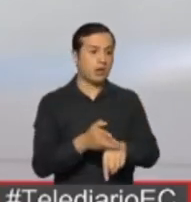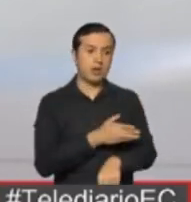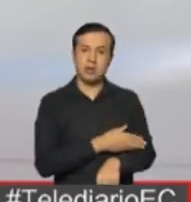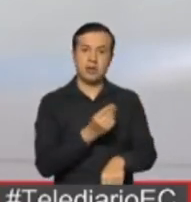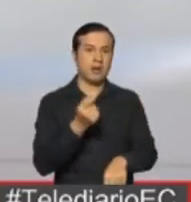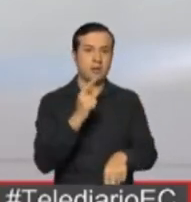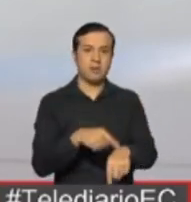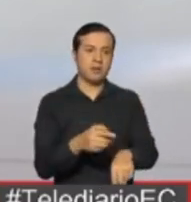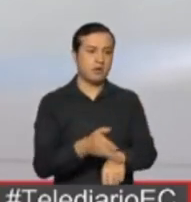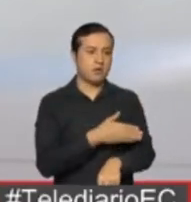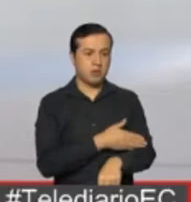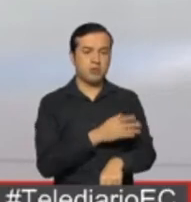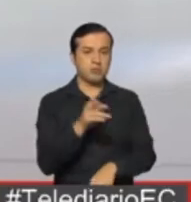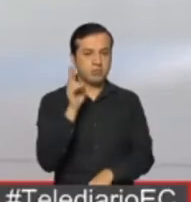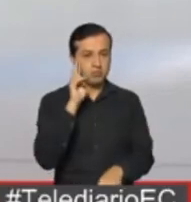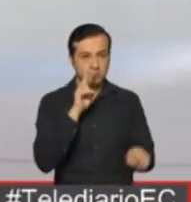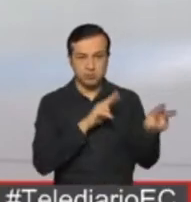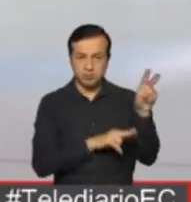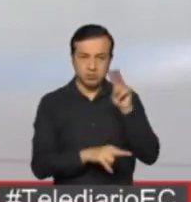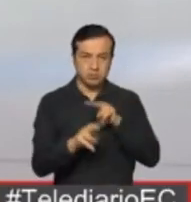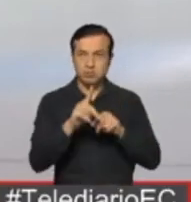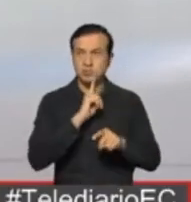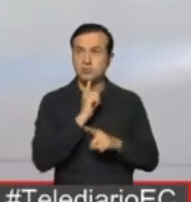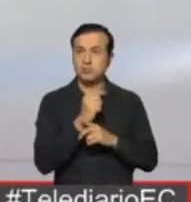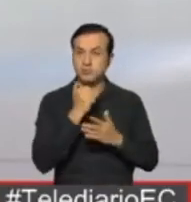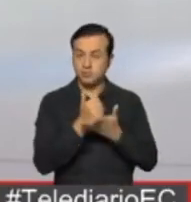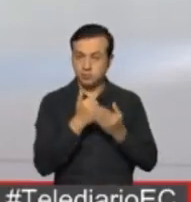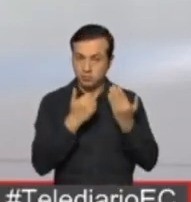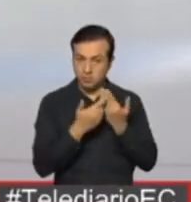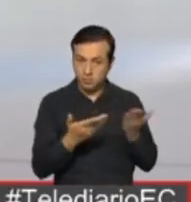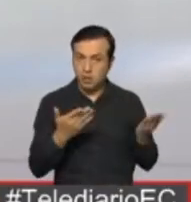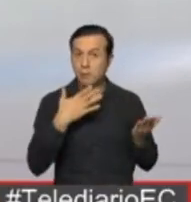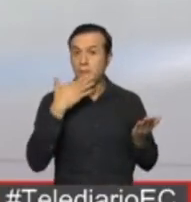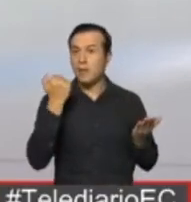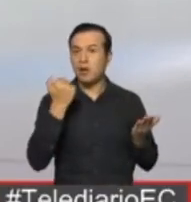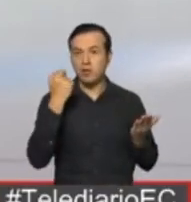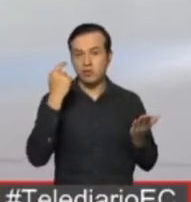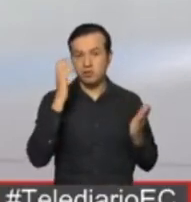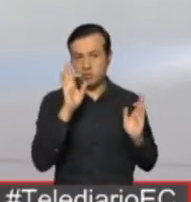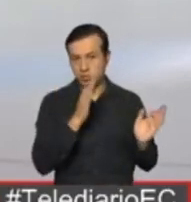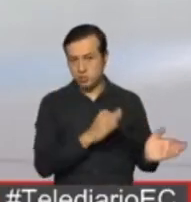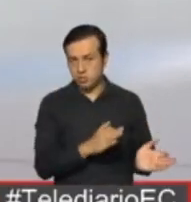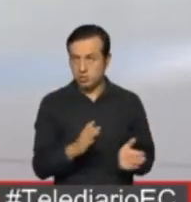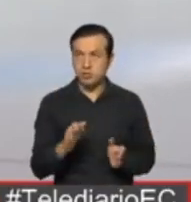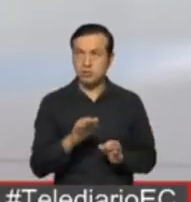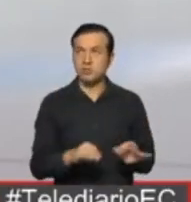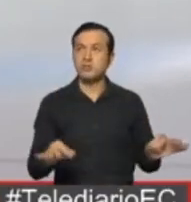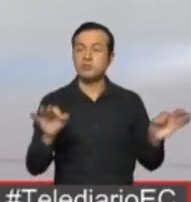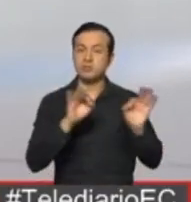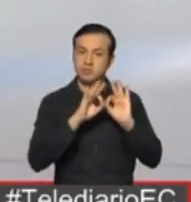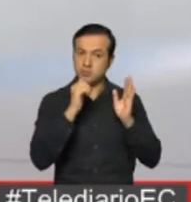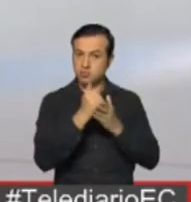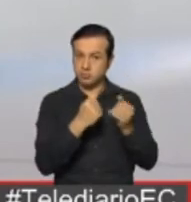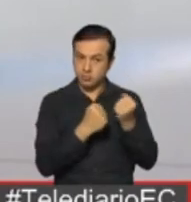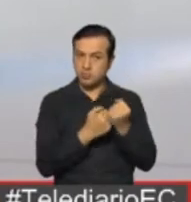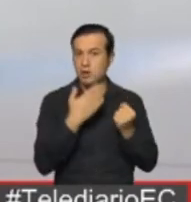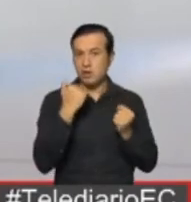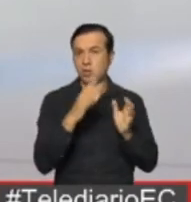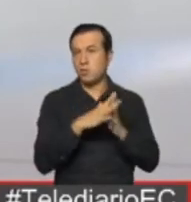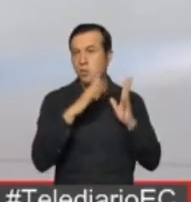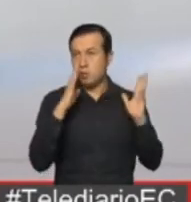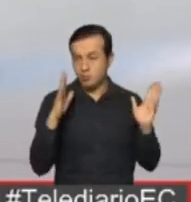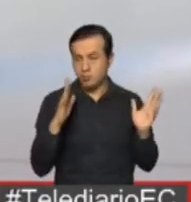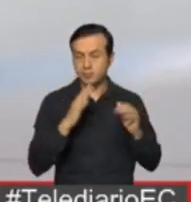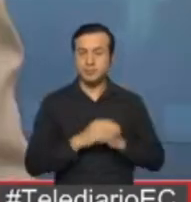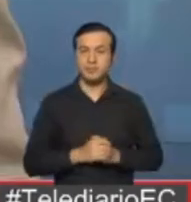más tempranas y eso nos permite de alguna manera brindar mejores opciones de tratamiento y obviamente el pronóstico mejora notablemente